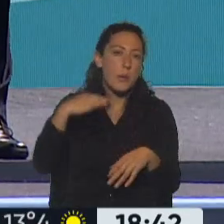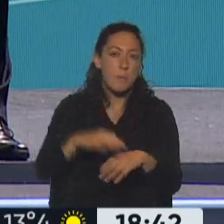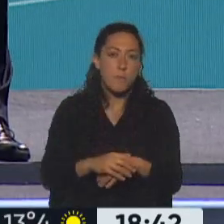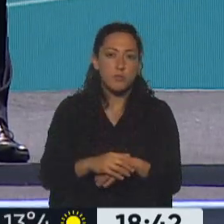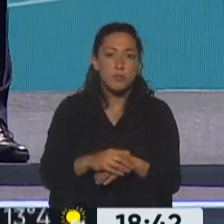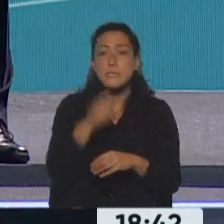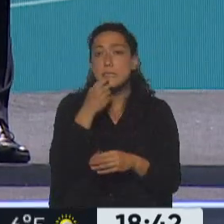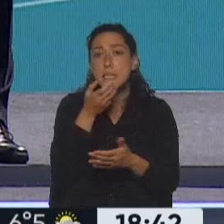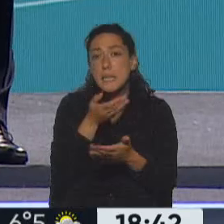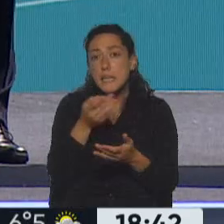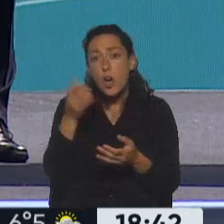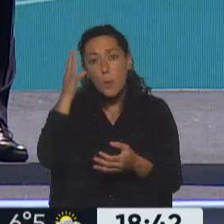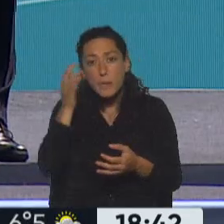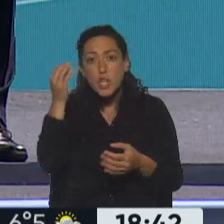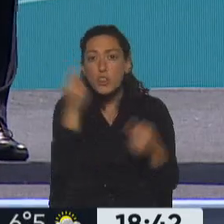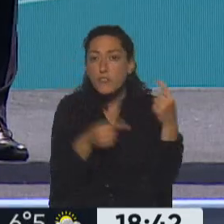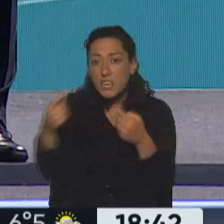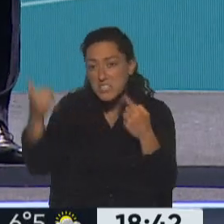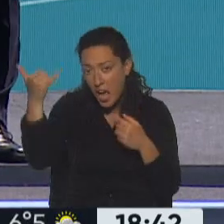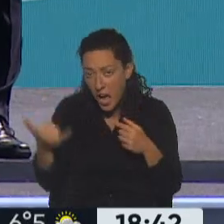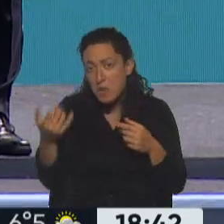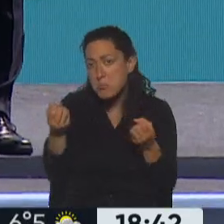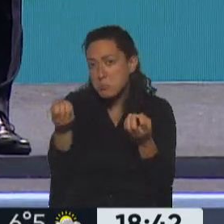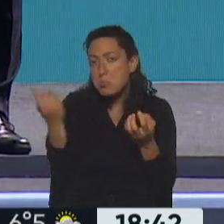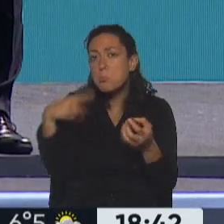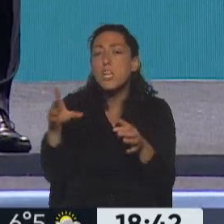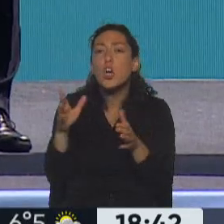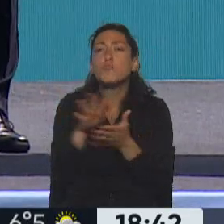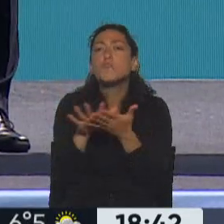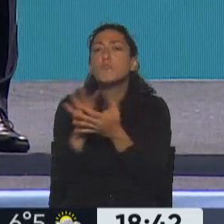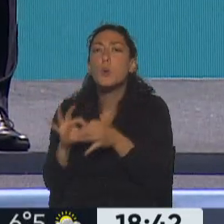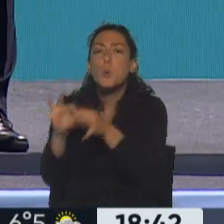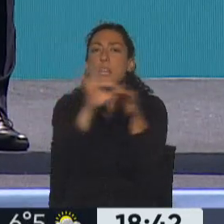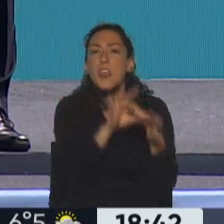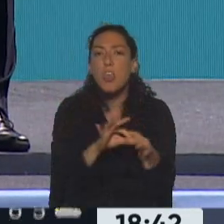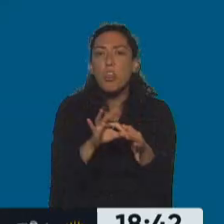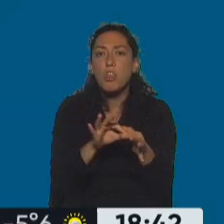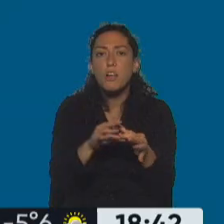deberemos saldarlas en unidad y respetándonos.